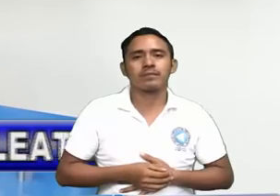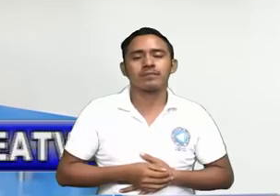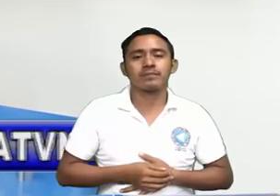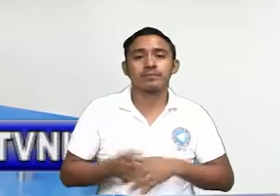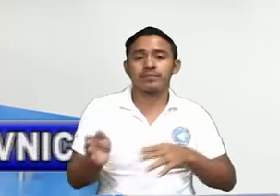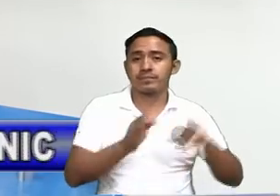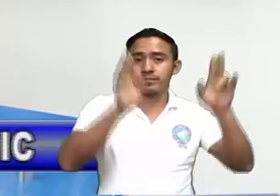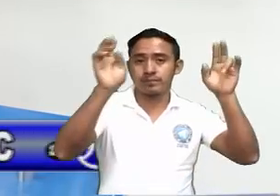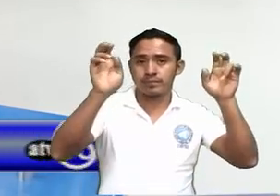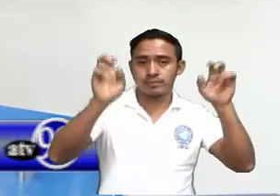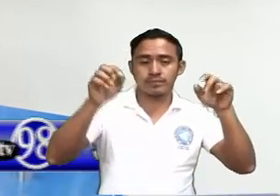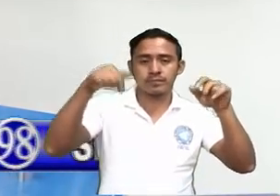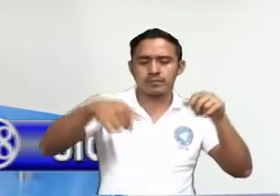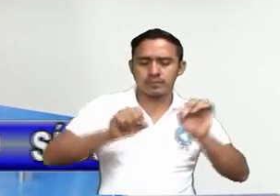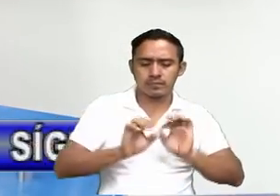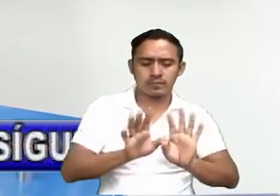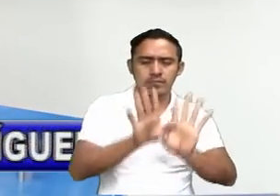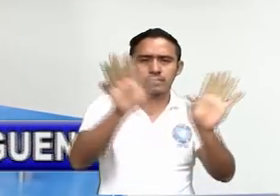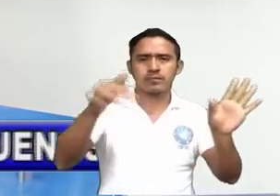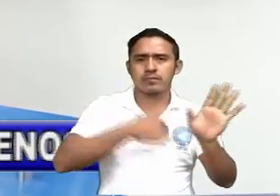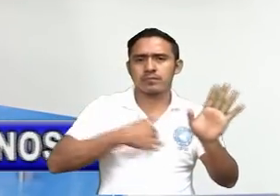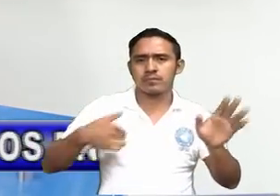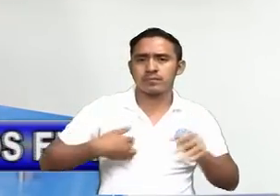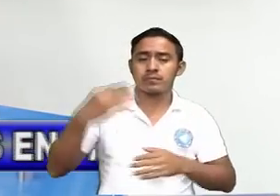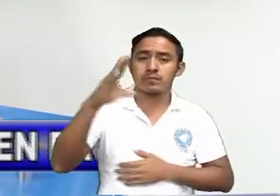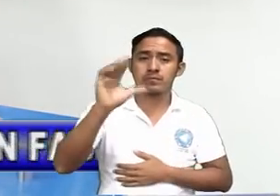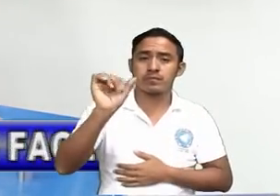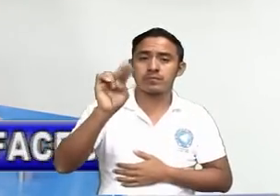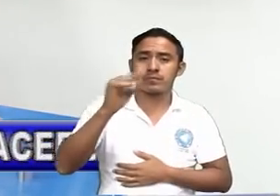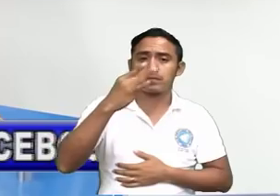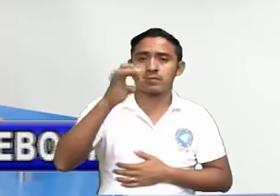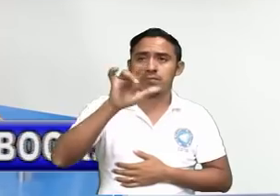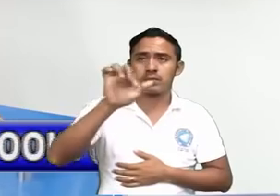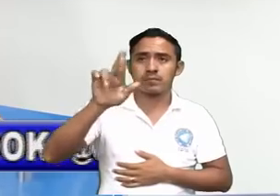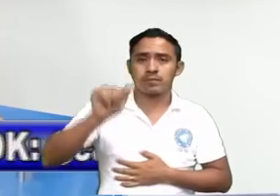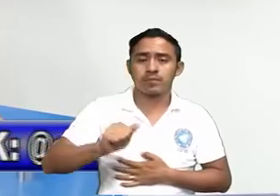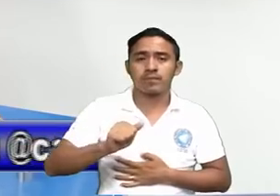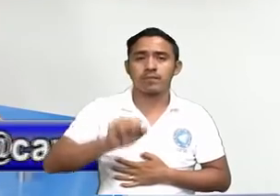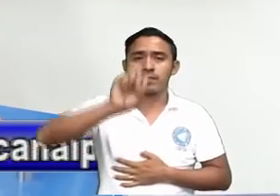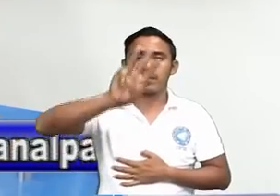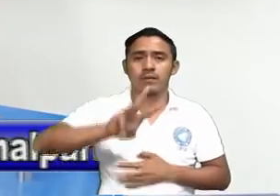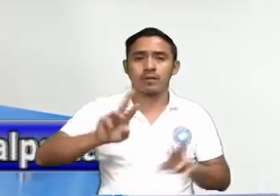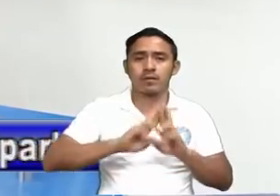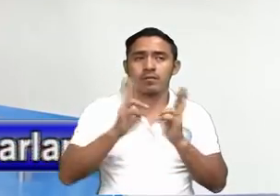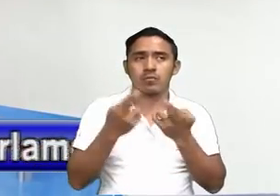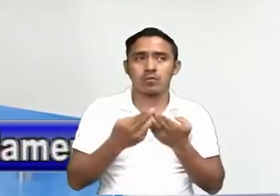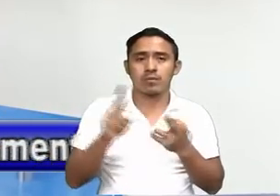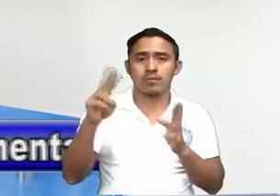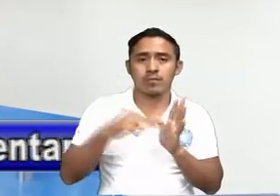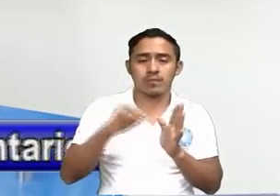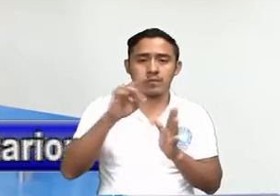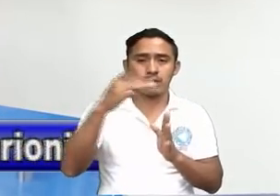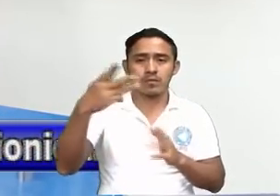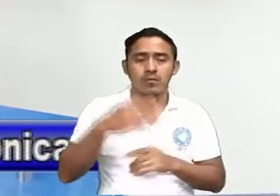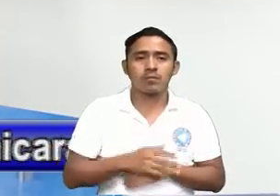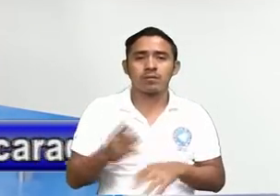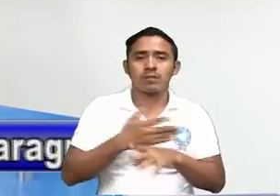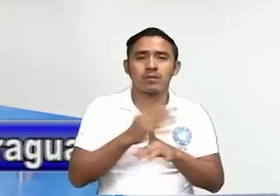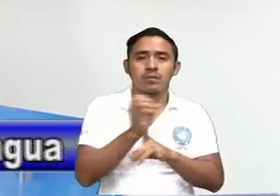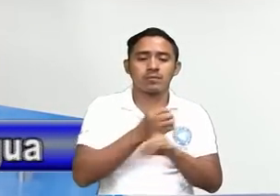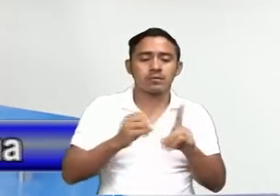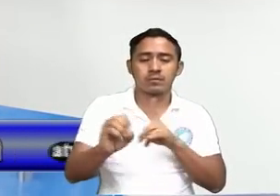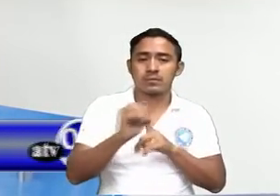En otros ámbitos, en esta mañana se realizó en la Cancillería de la República el tercer encuentro del 2019 entre organizaciones